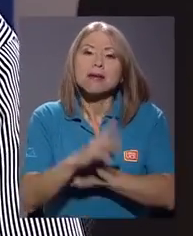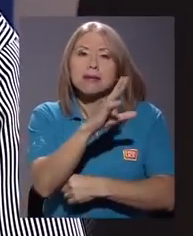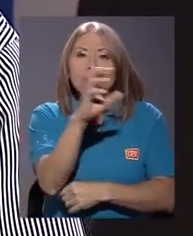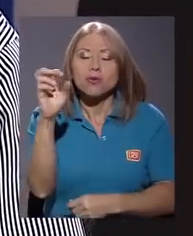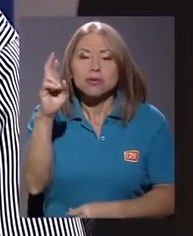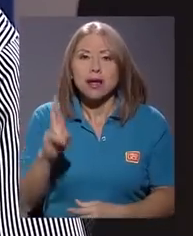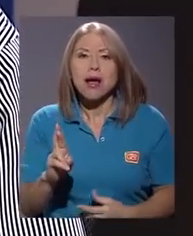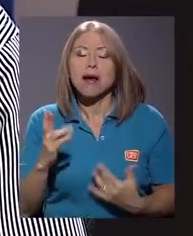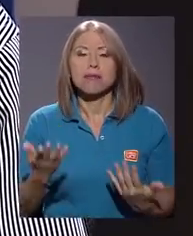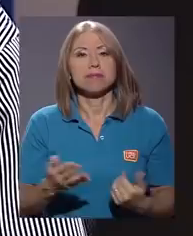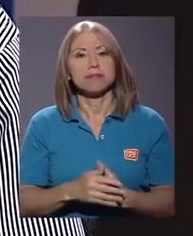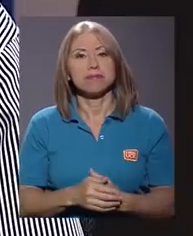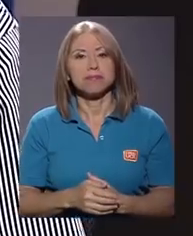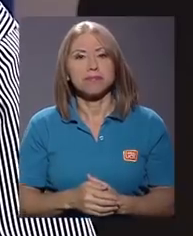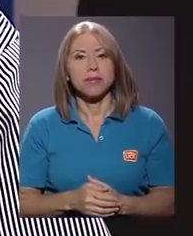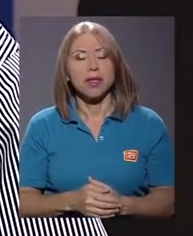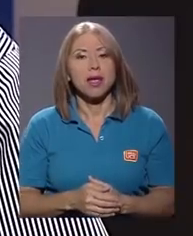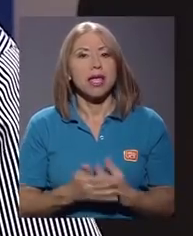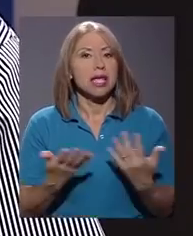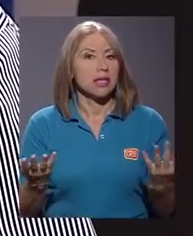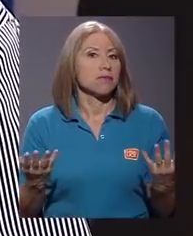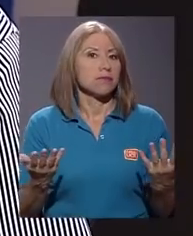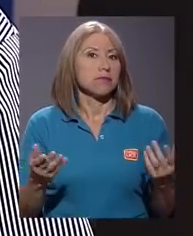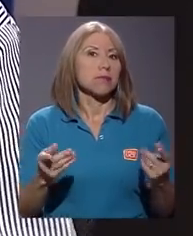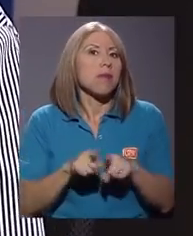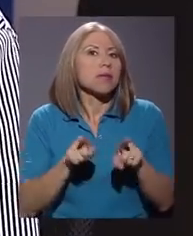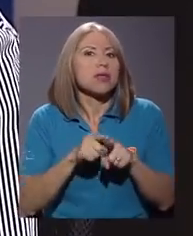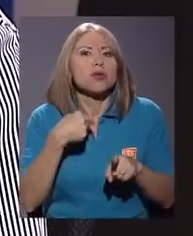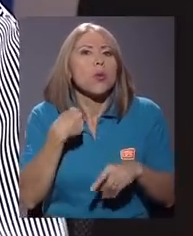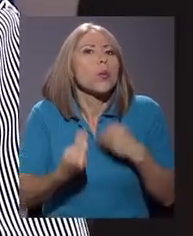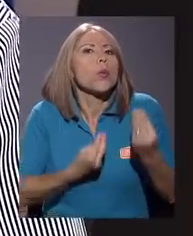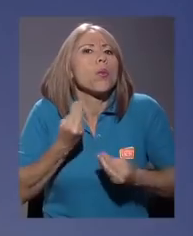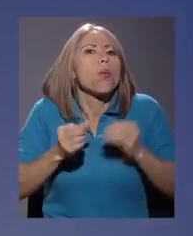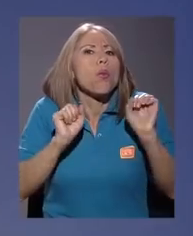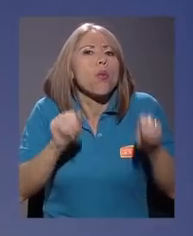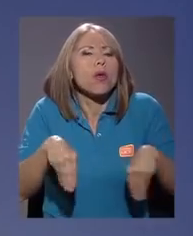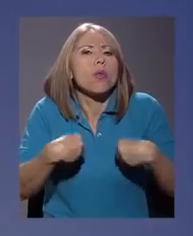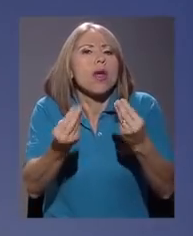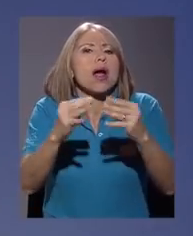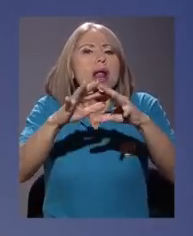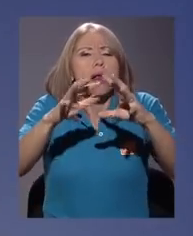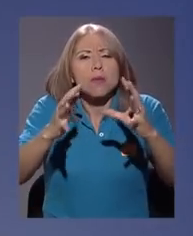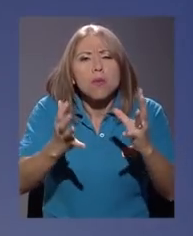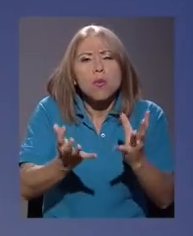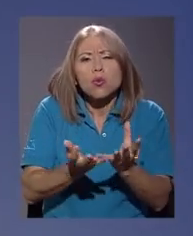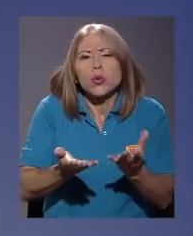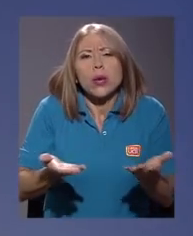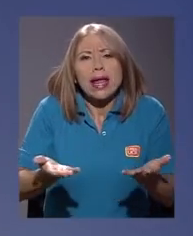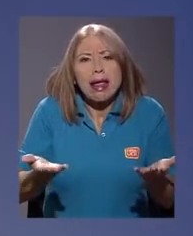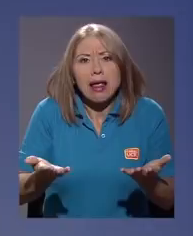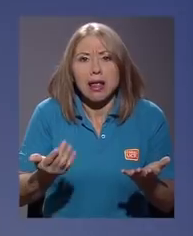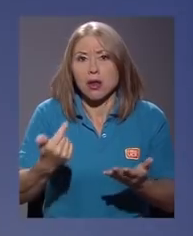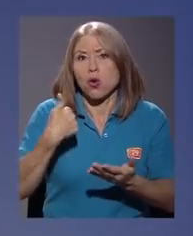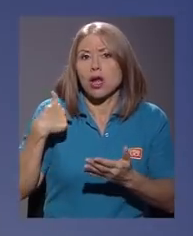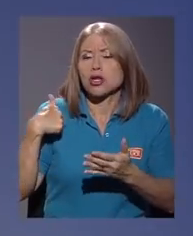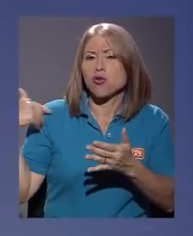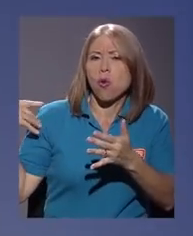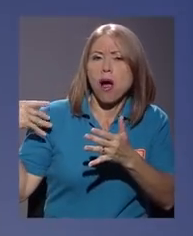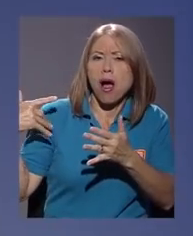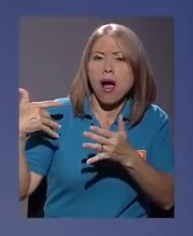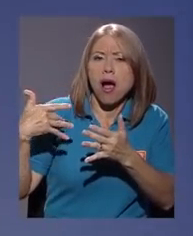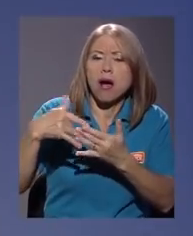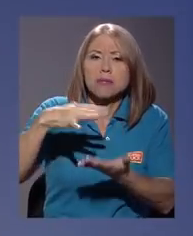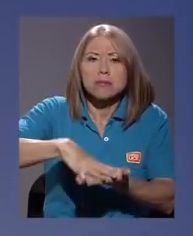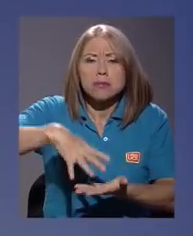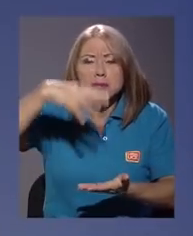e y por y Consecuentemente al mundo verdad Qué le puedo yo aportar de lo que de lo que he aprendido hasta ahora y